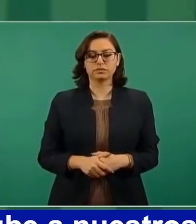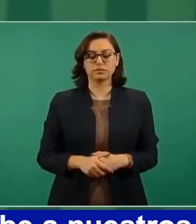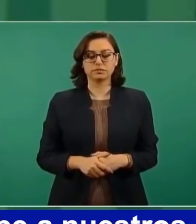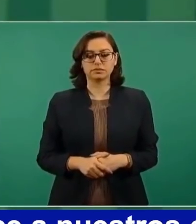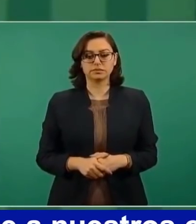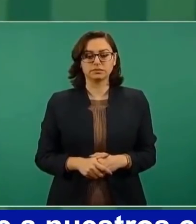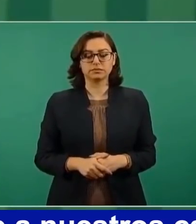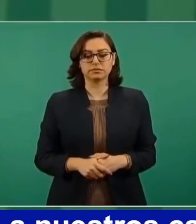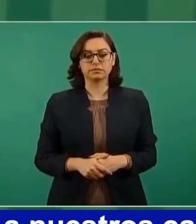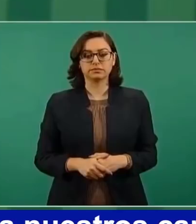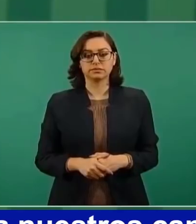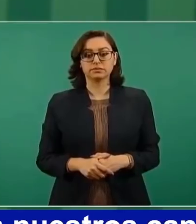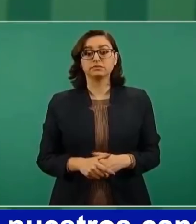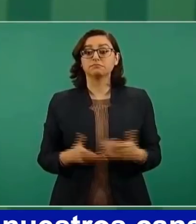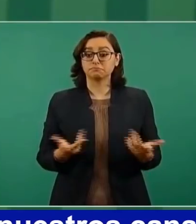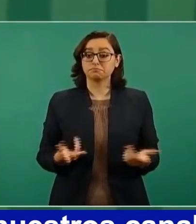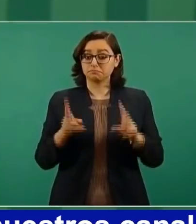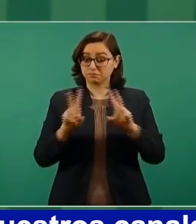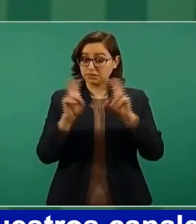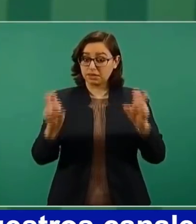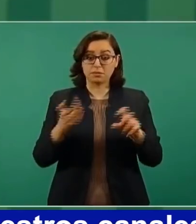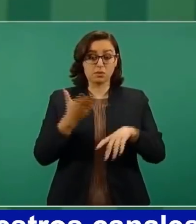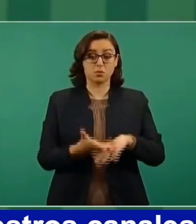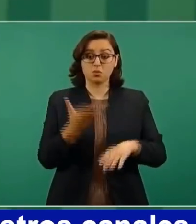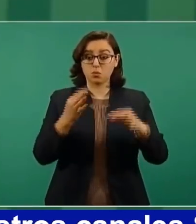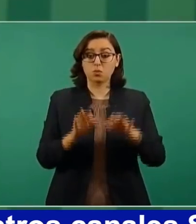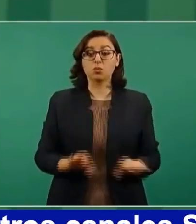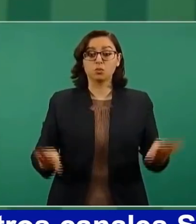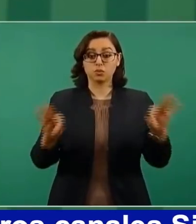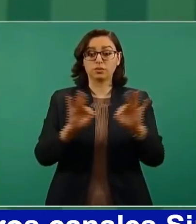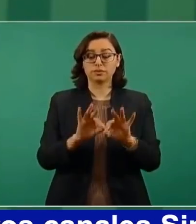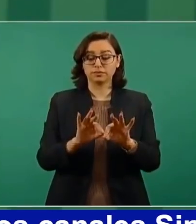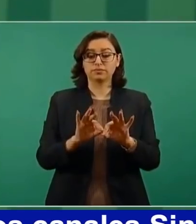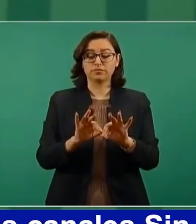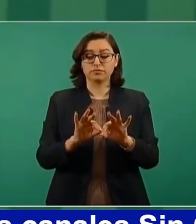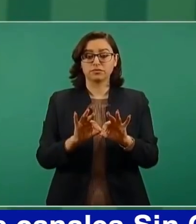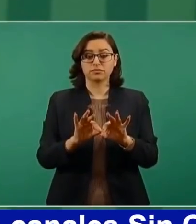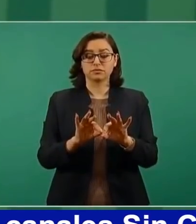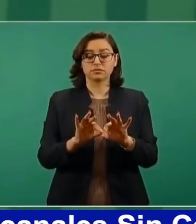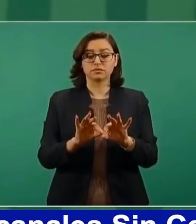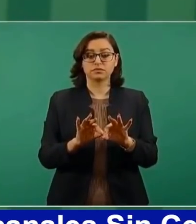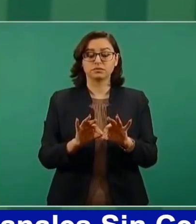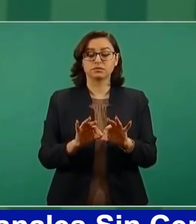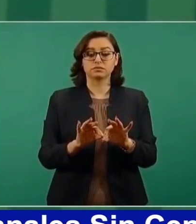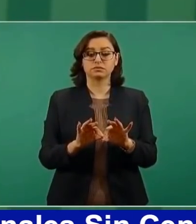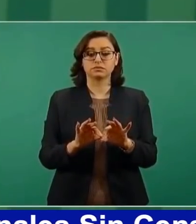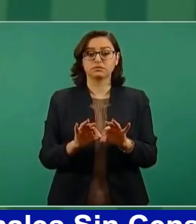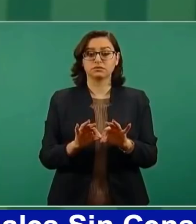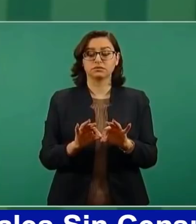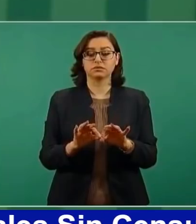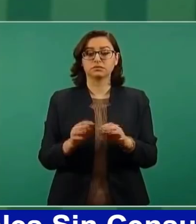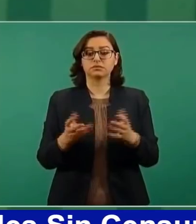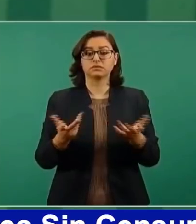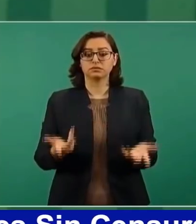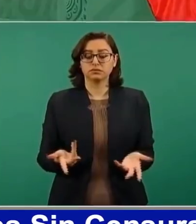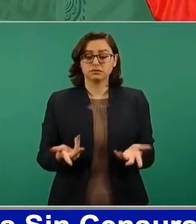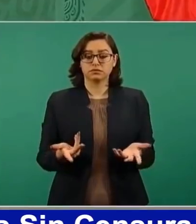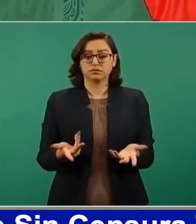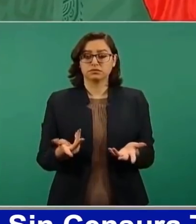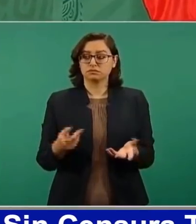sí nos importa mucho, o sea, el que se